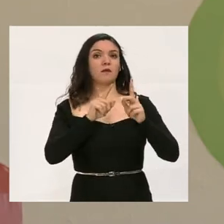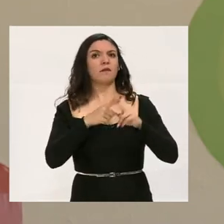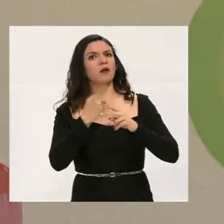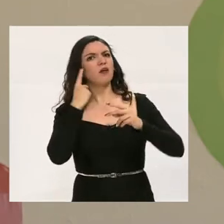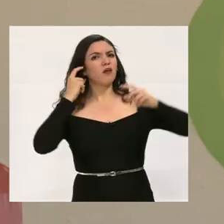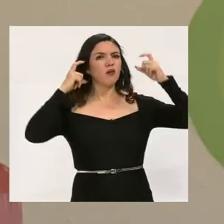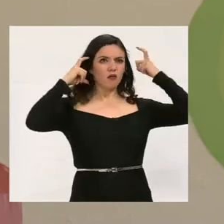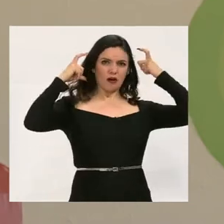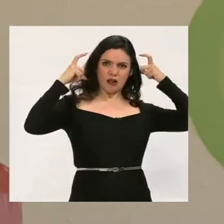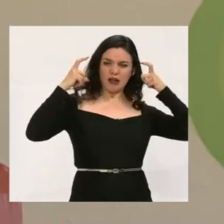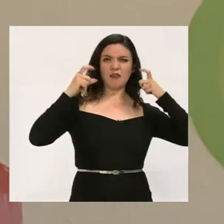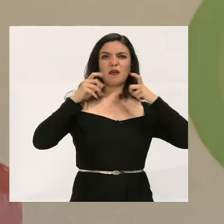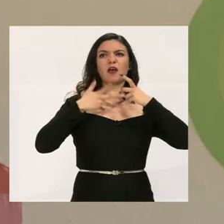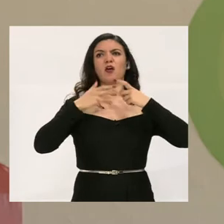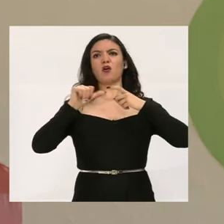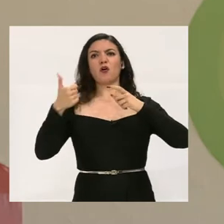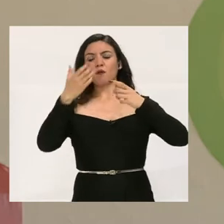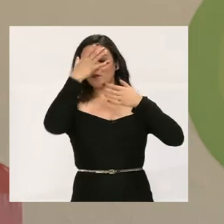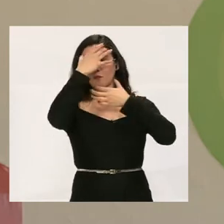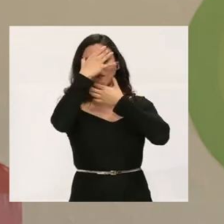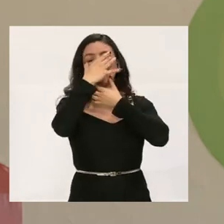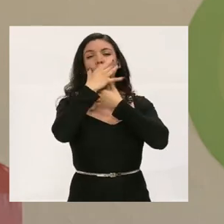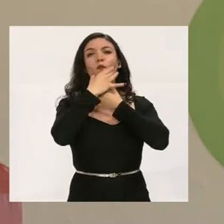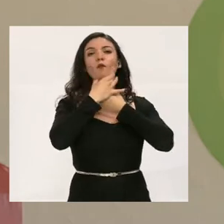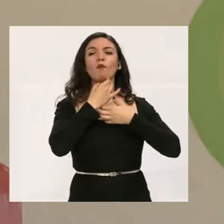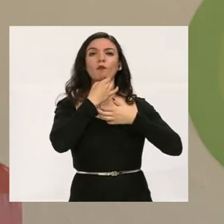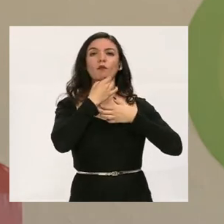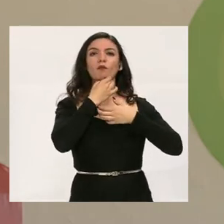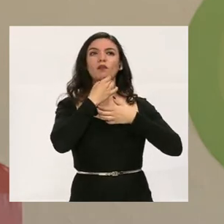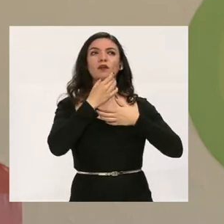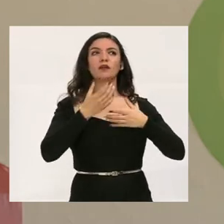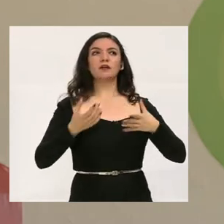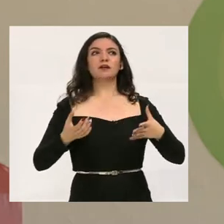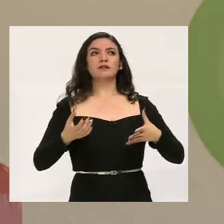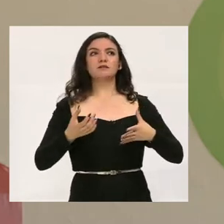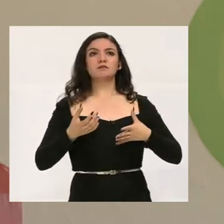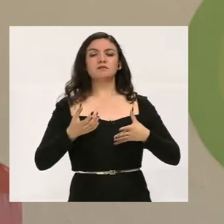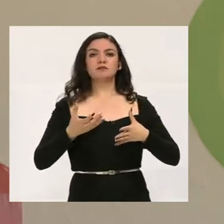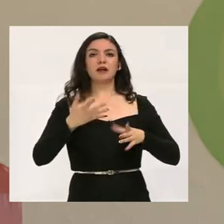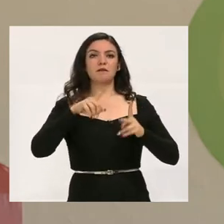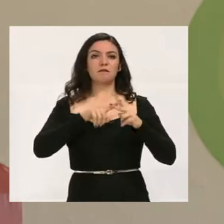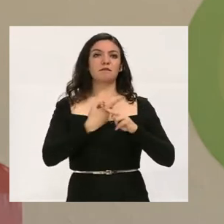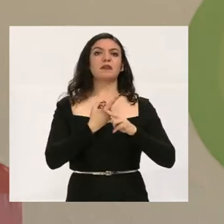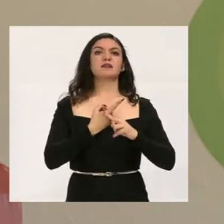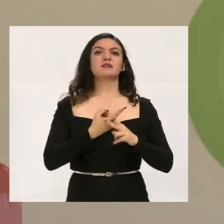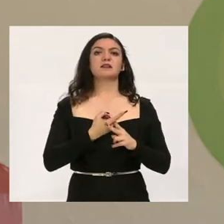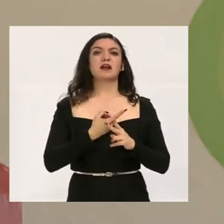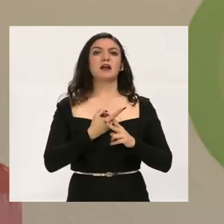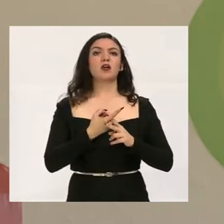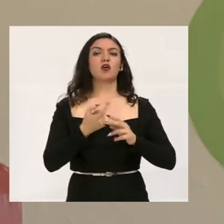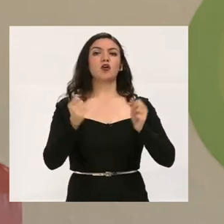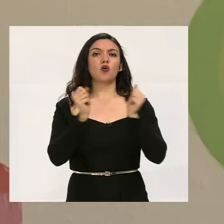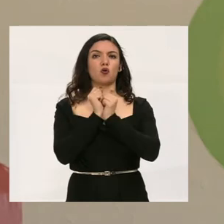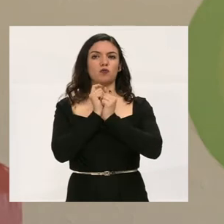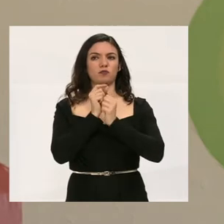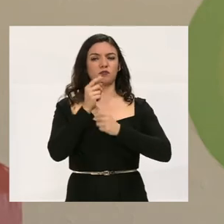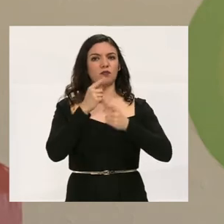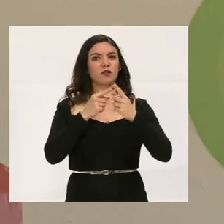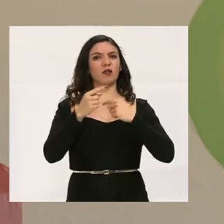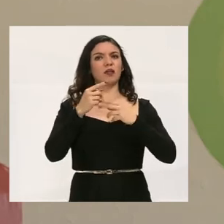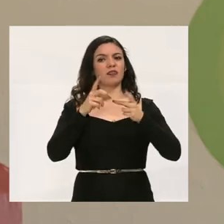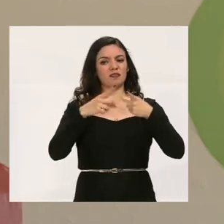pues empieza viendo lo que tienen las orejas grandes que tienen como en la cara alargada que empiezan con